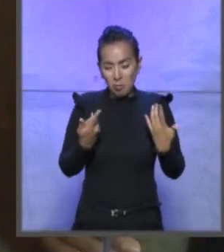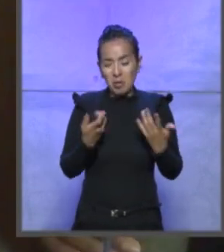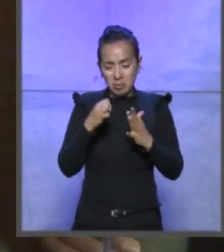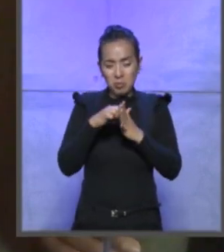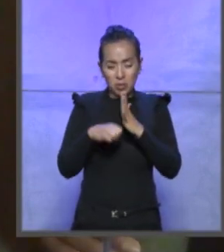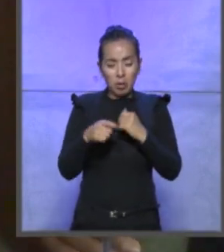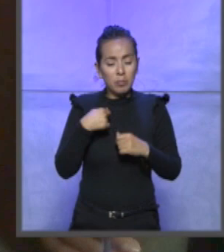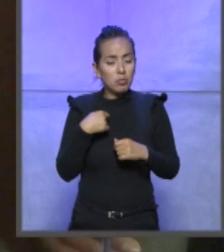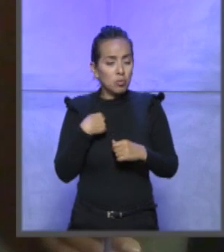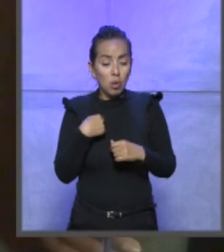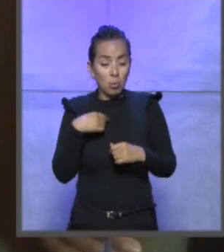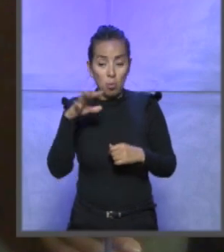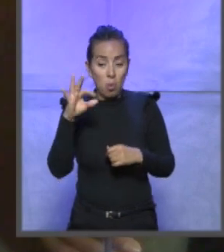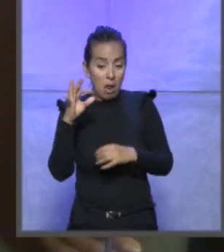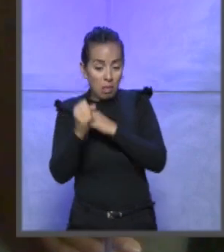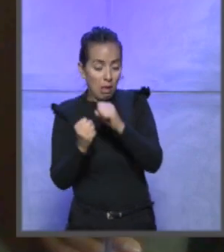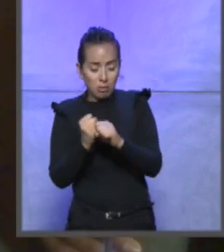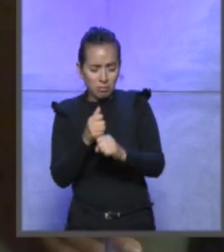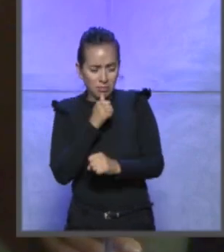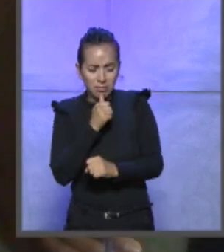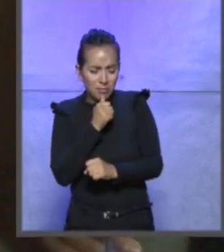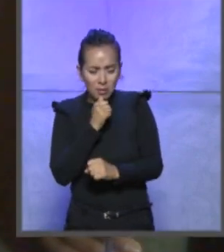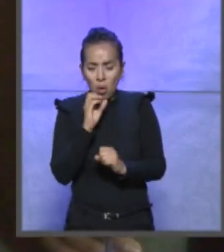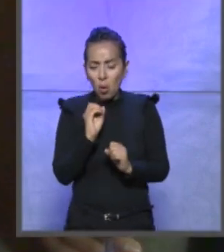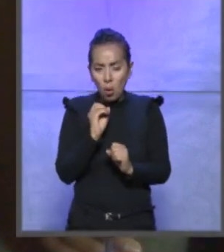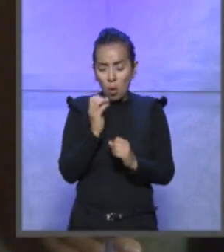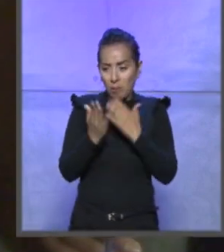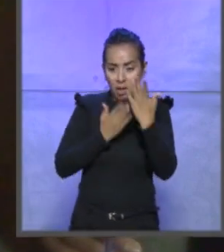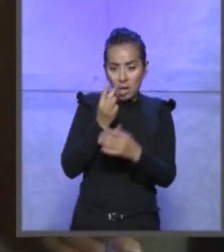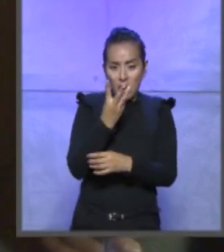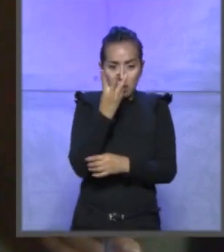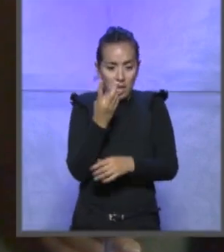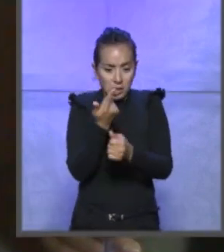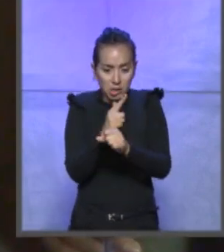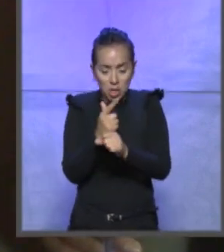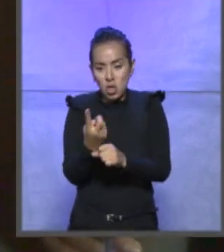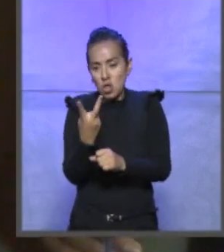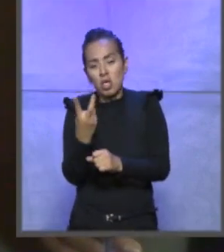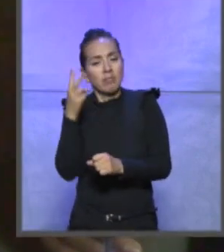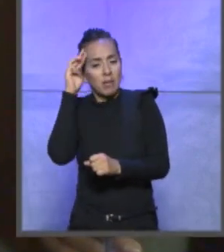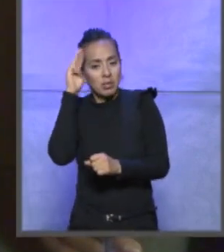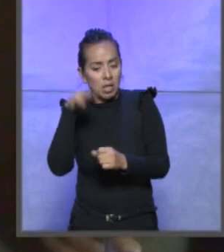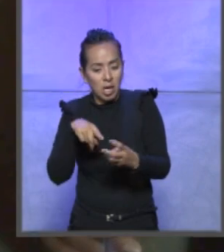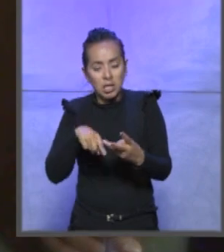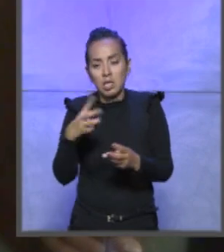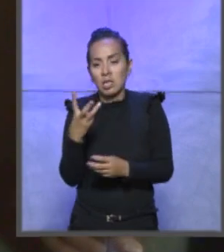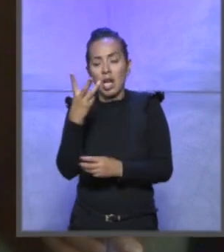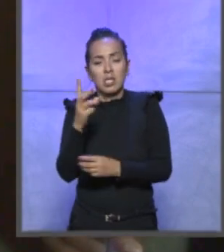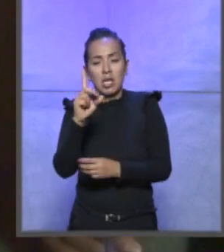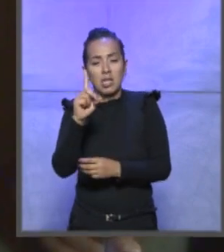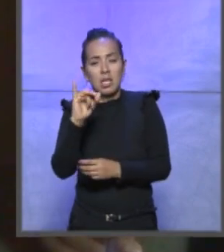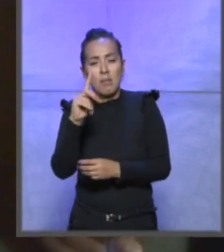el hecho de que yo no tenga, no sé, 40 años de edad, o porque no haya estudiado 3 carreras, 2 maestrías y